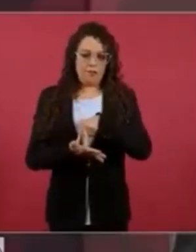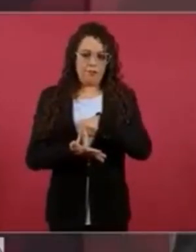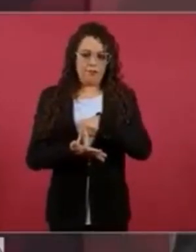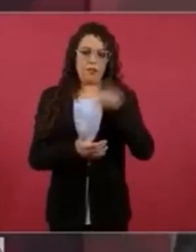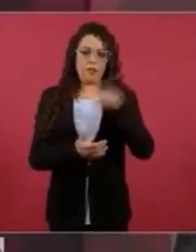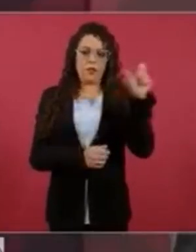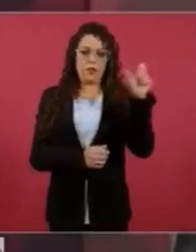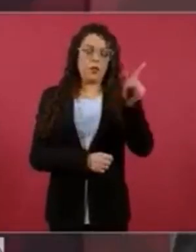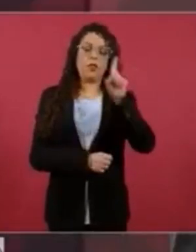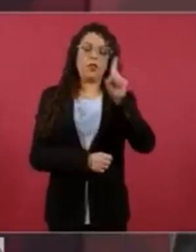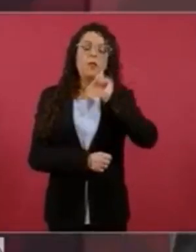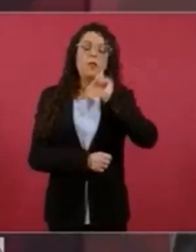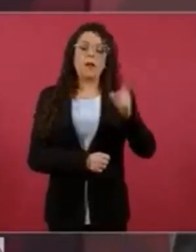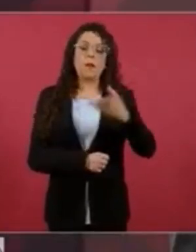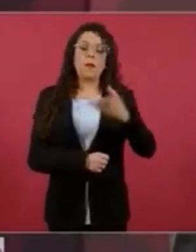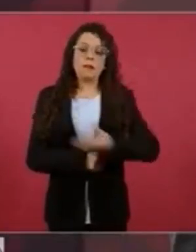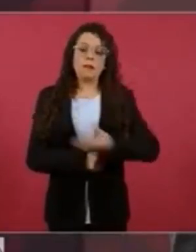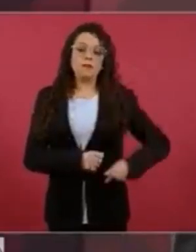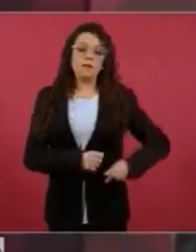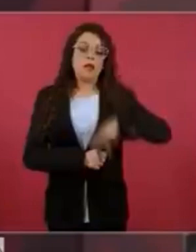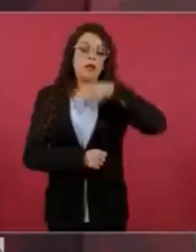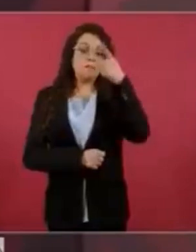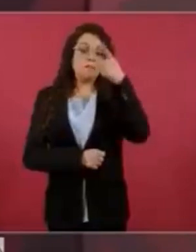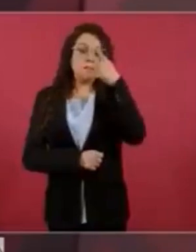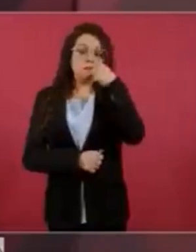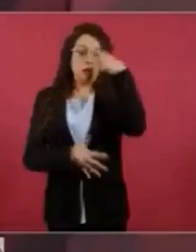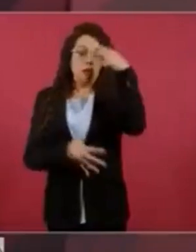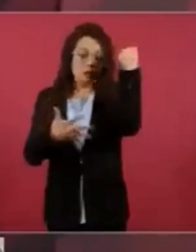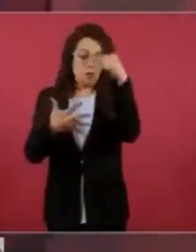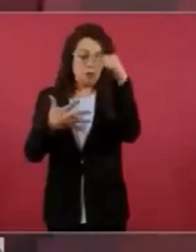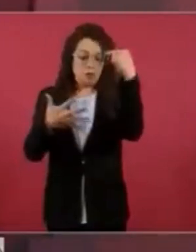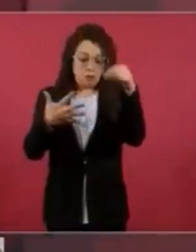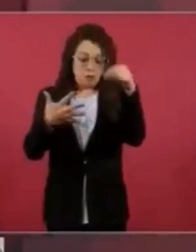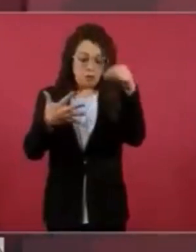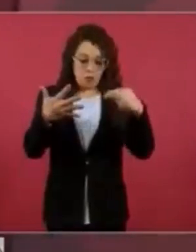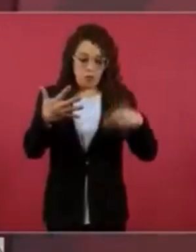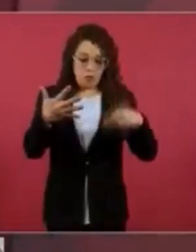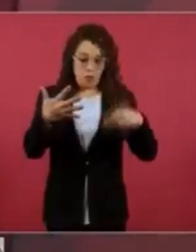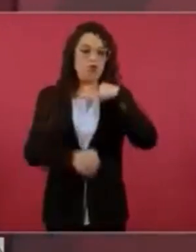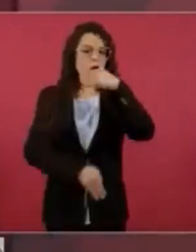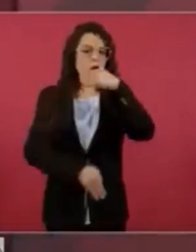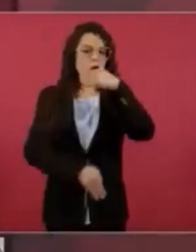presidenta constitucional, yo les voy a aplaudir a todos,